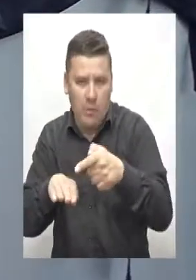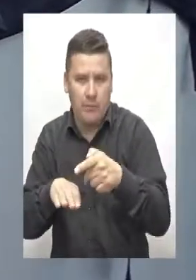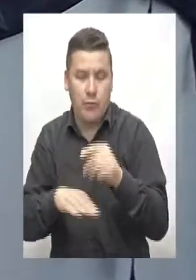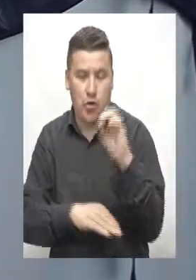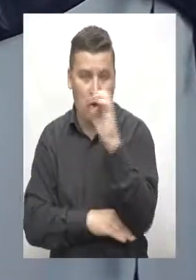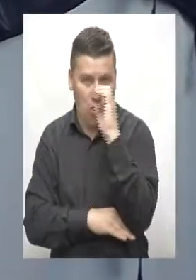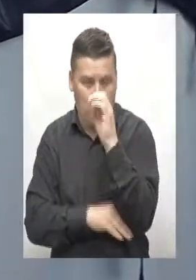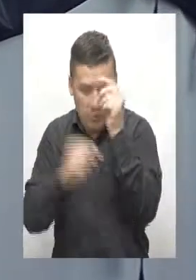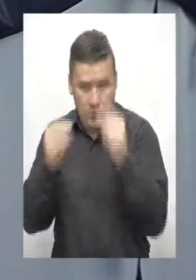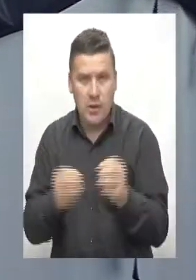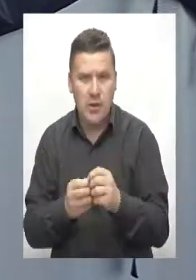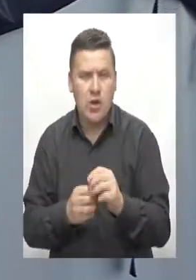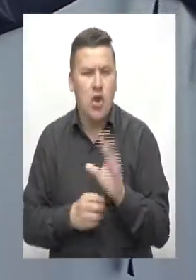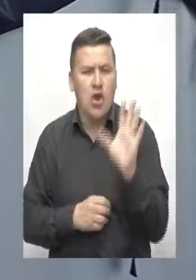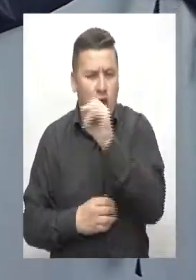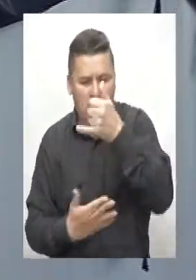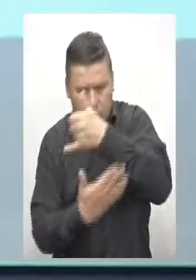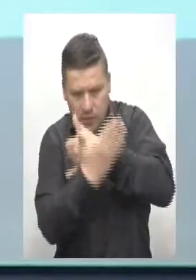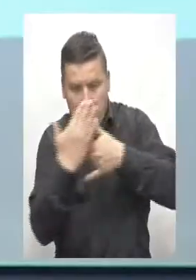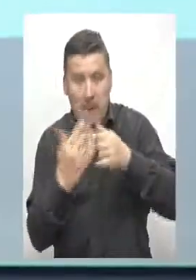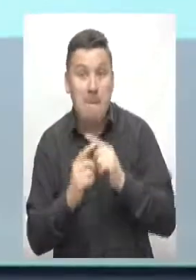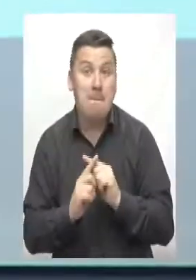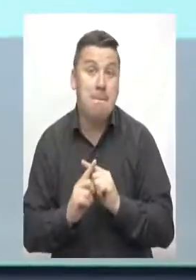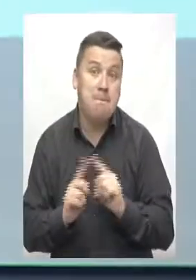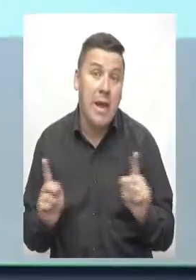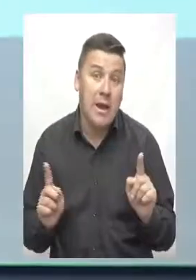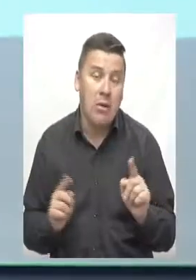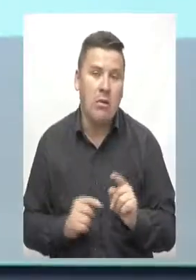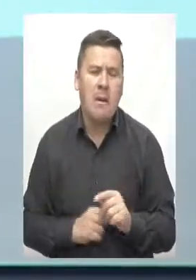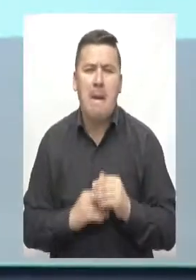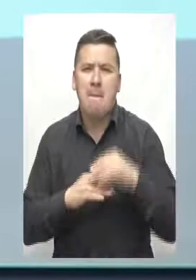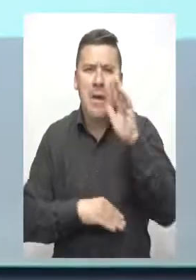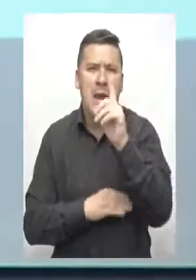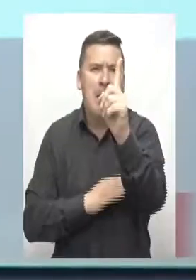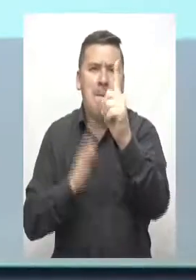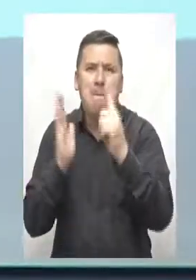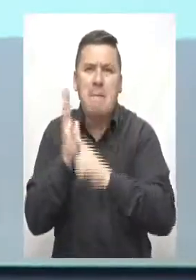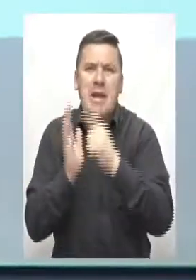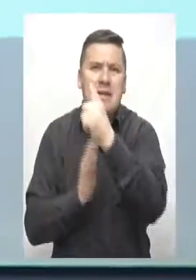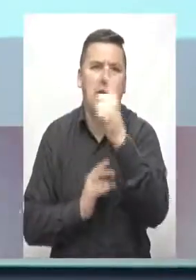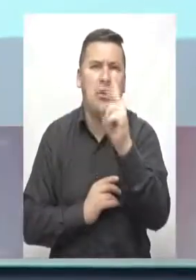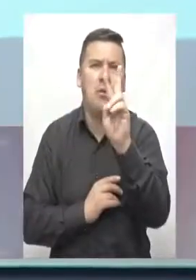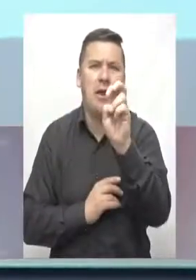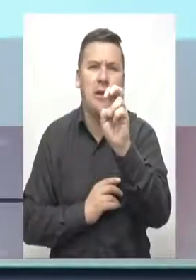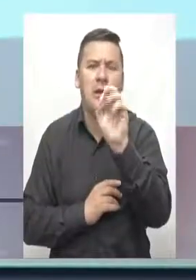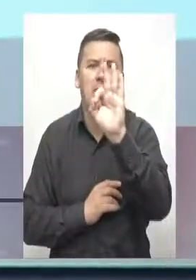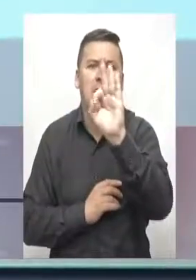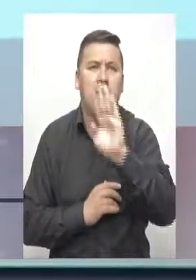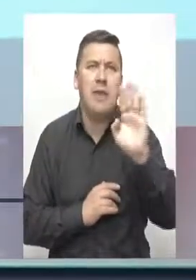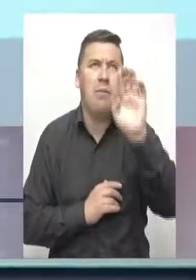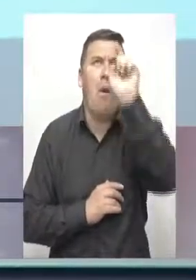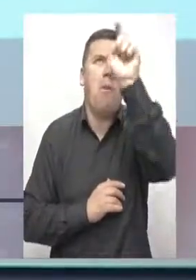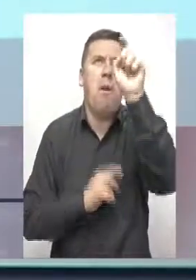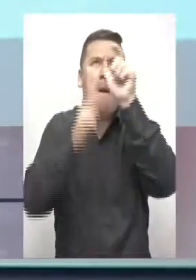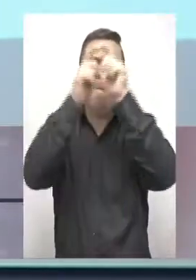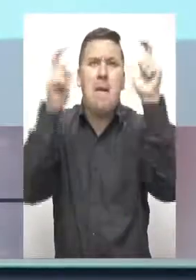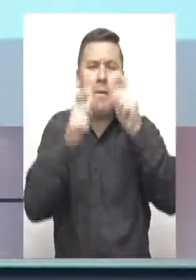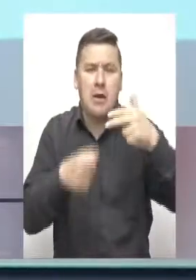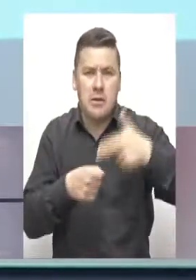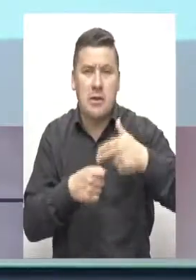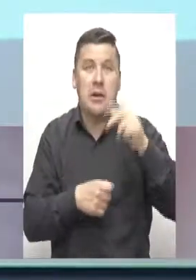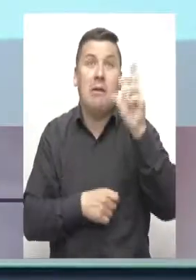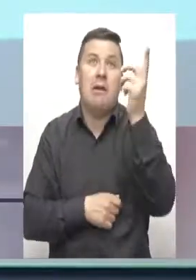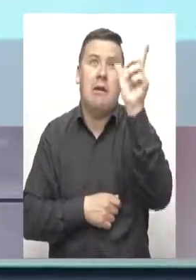de combustible tecnológico en todo el país de los cuales hay mil 126 en tres